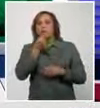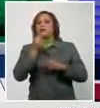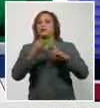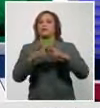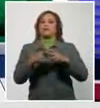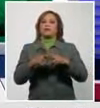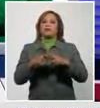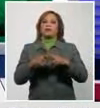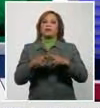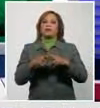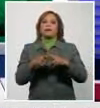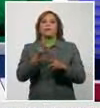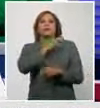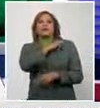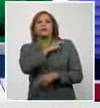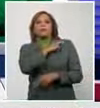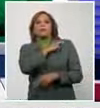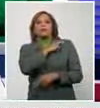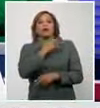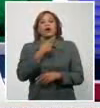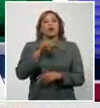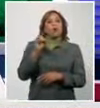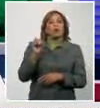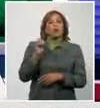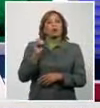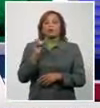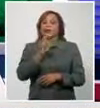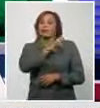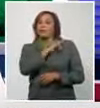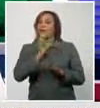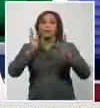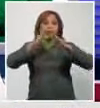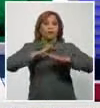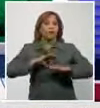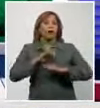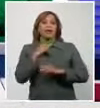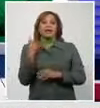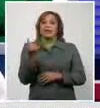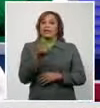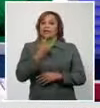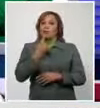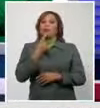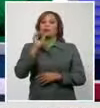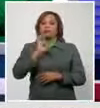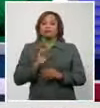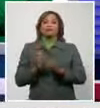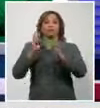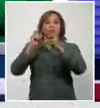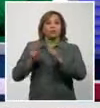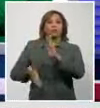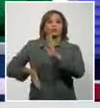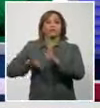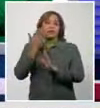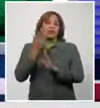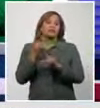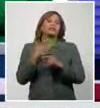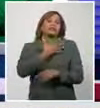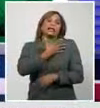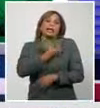la responsabilidad o la irresponsabilidad en que esto nos esté pasando, pues